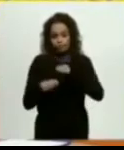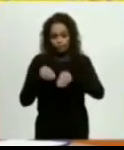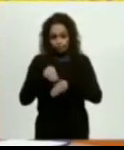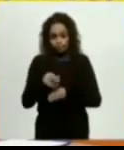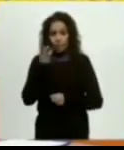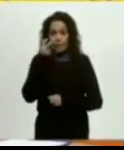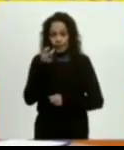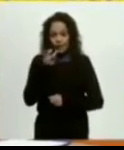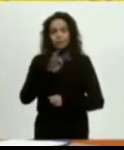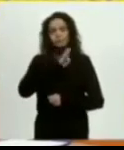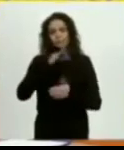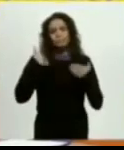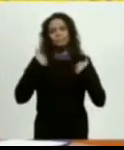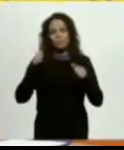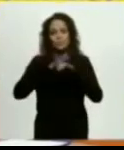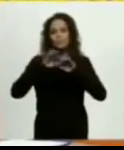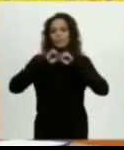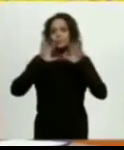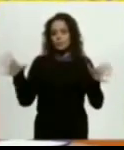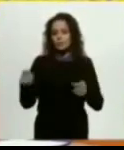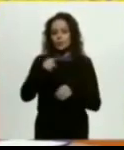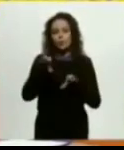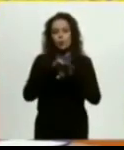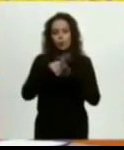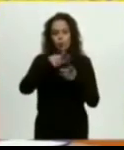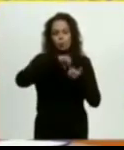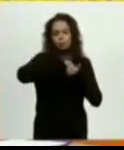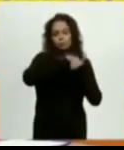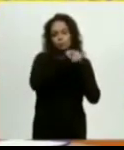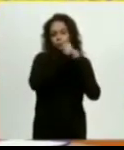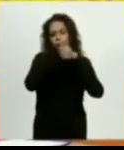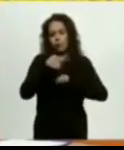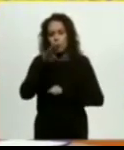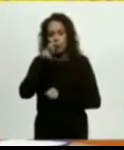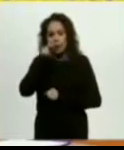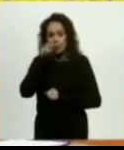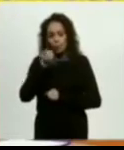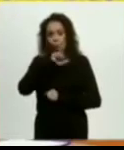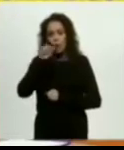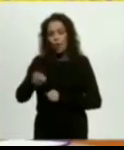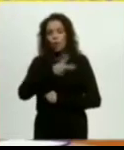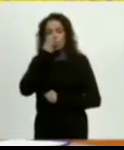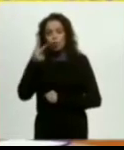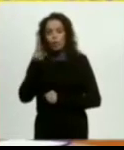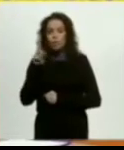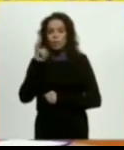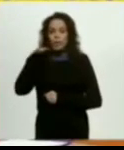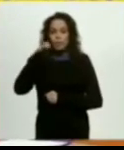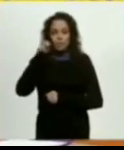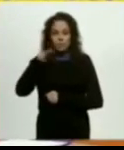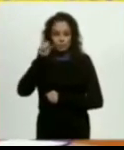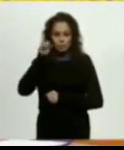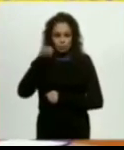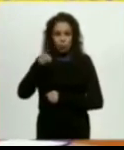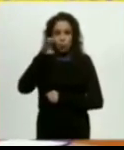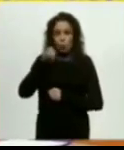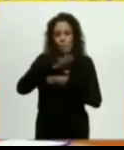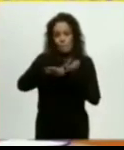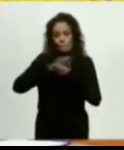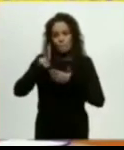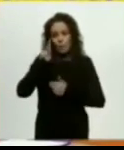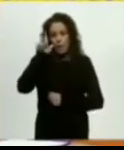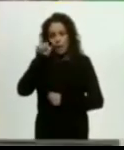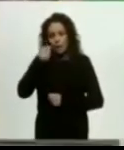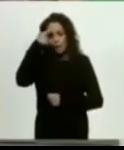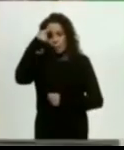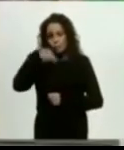mucho mejor cómo un cuerpo geométrico puede pasar de una representación en dos dimensiones o plana a convertirse en un